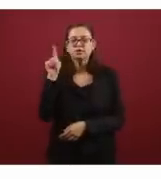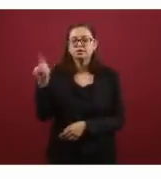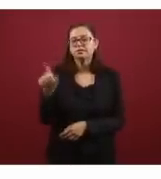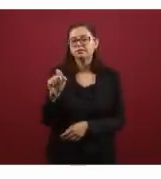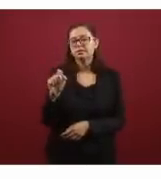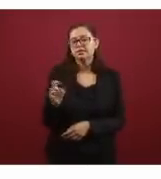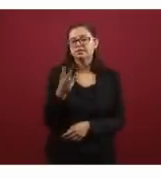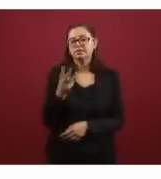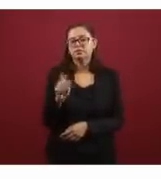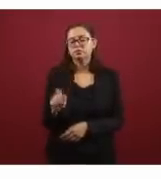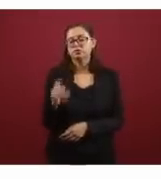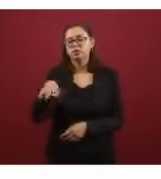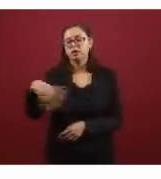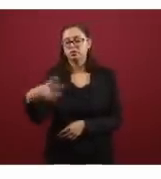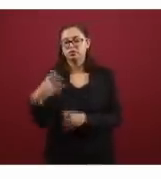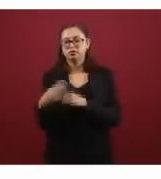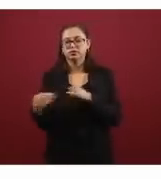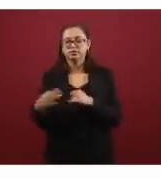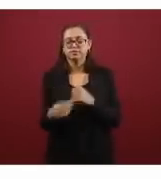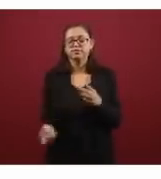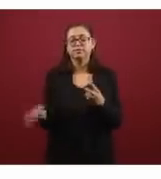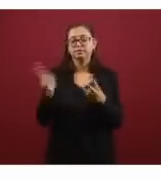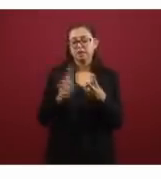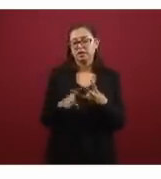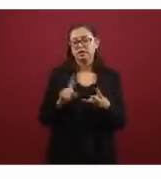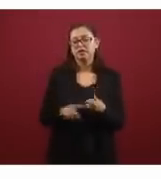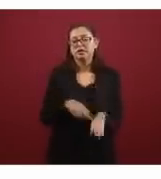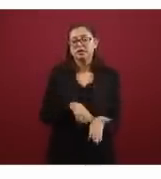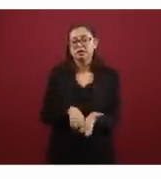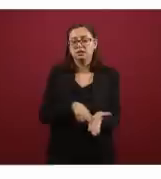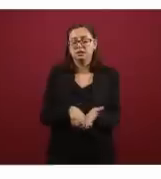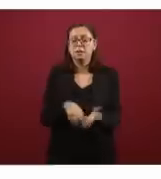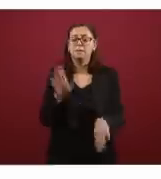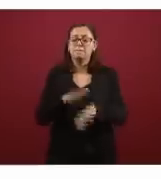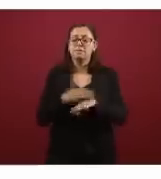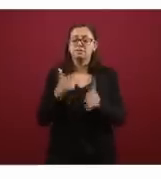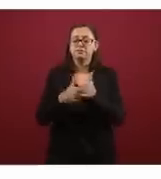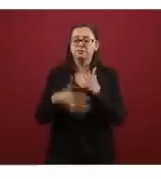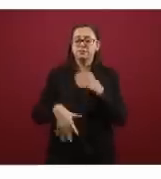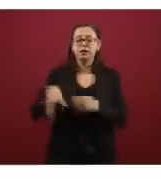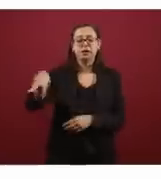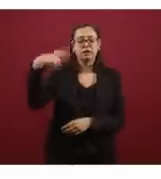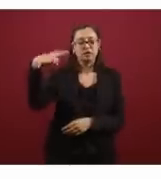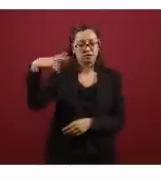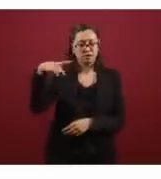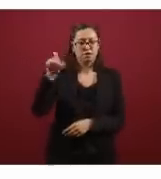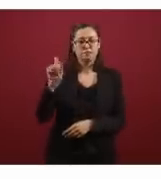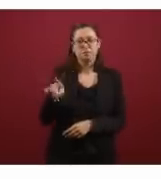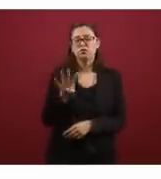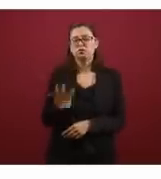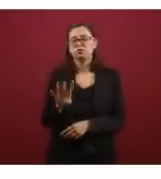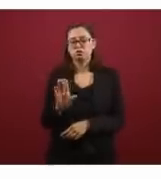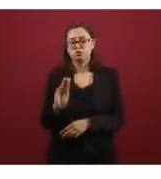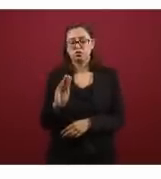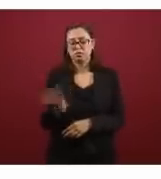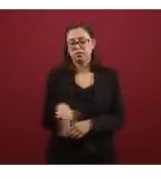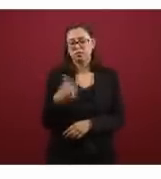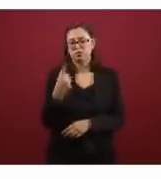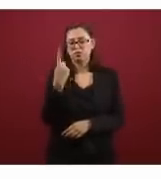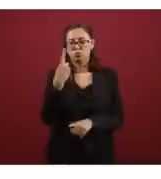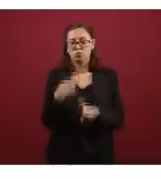14 centavos por litro. Y en diésel, el más económico en Medellín, Veracruz, a 18.98 por litro, y